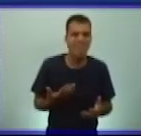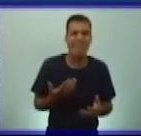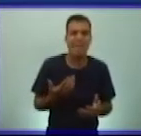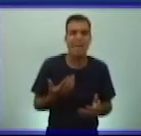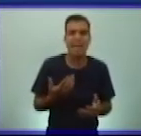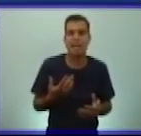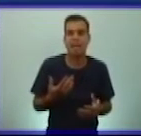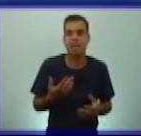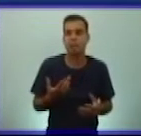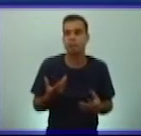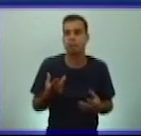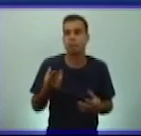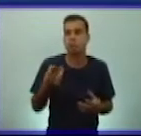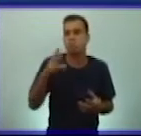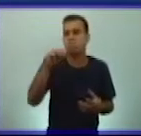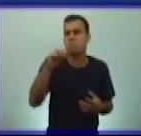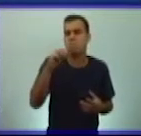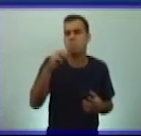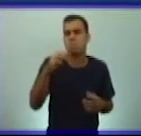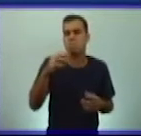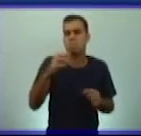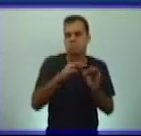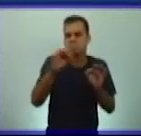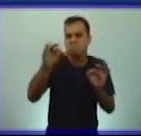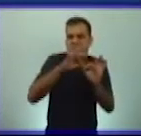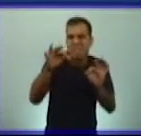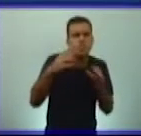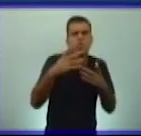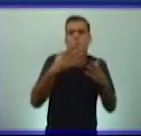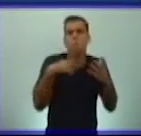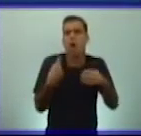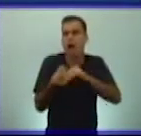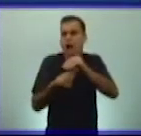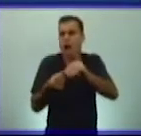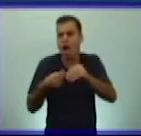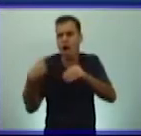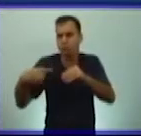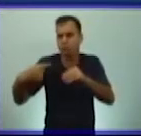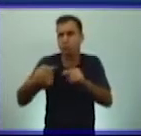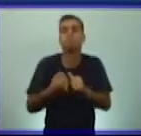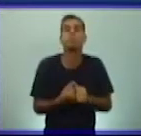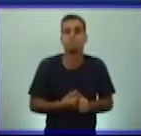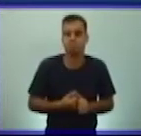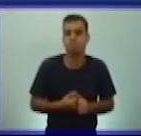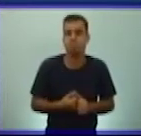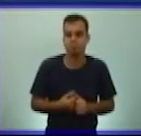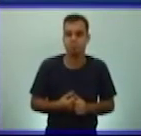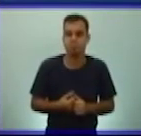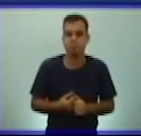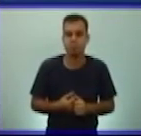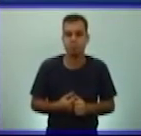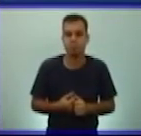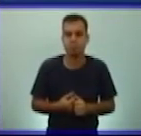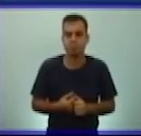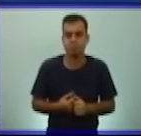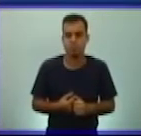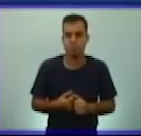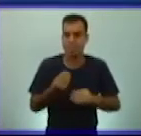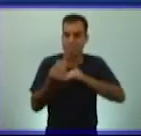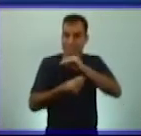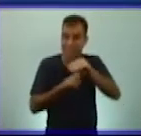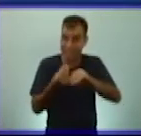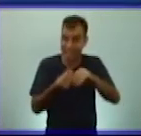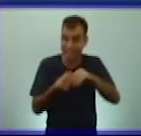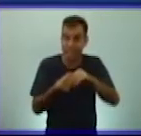magnitudes estarían cambiando de forma periódica. Estaríamos hablando del cambio periódico de la intensidad de la